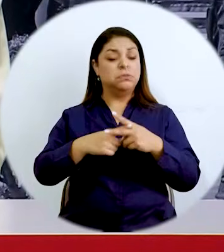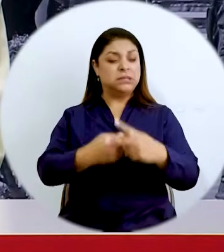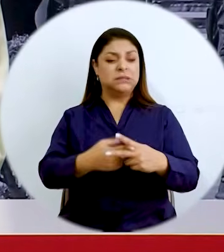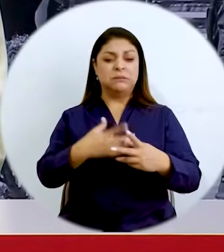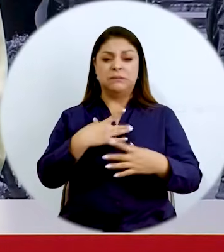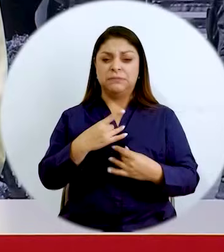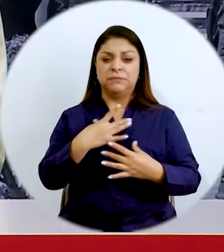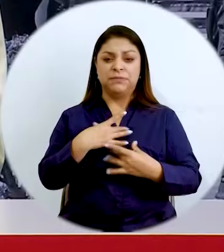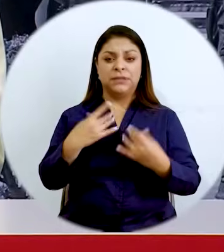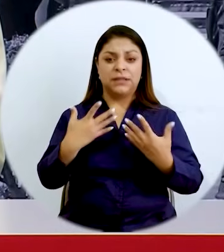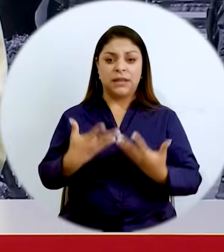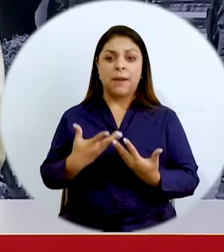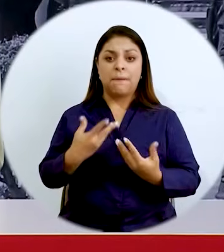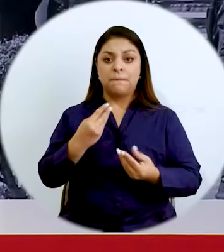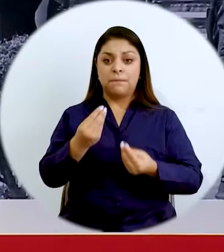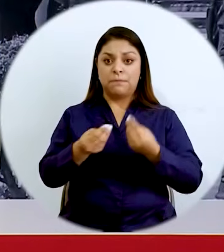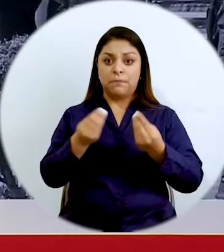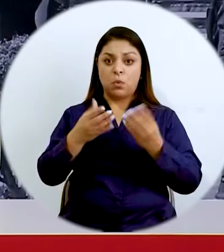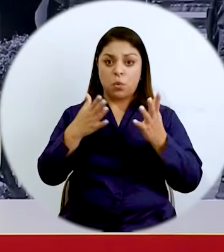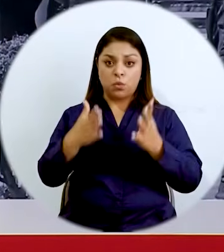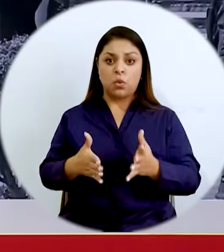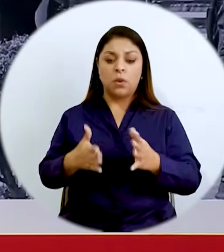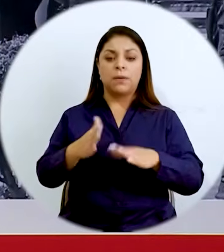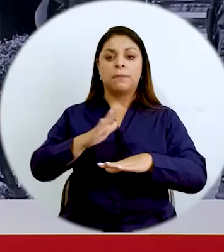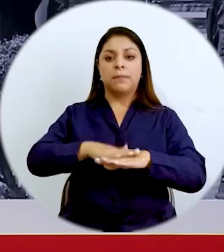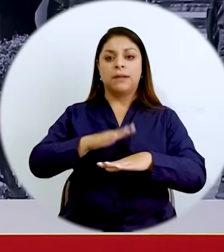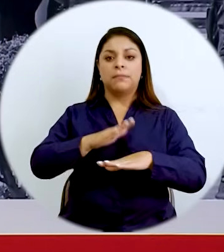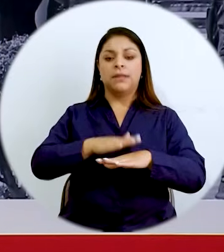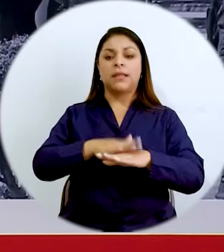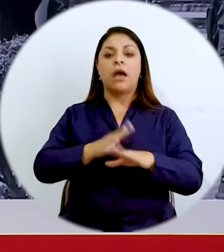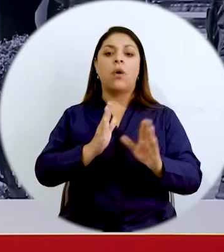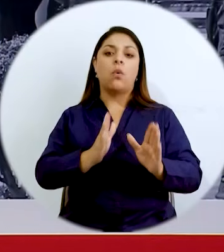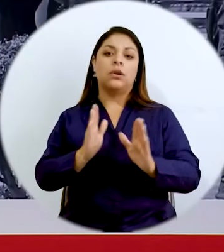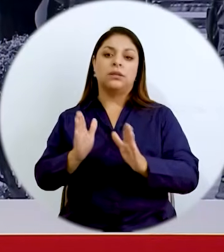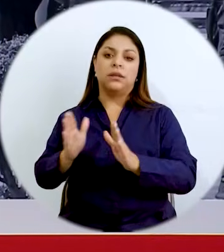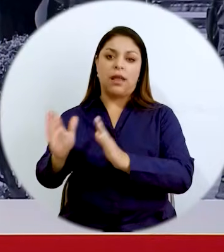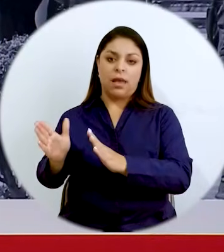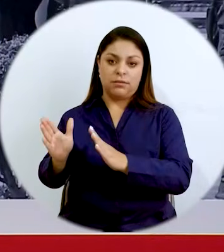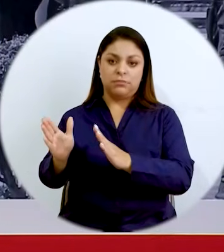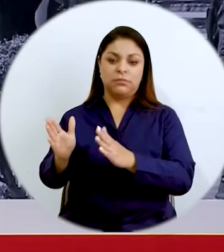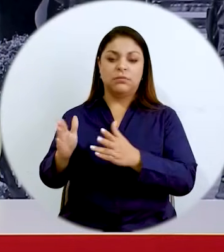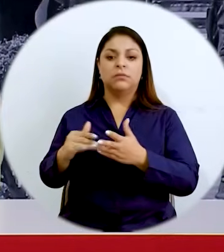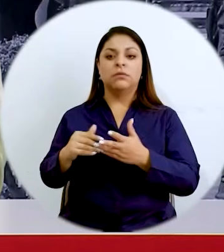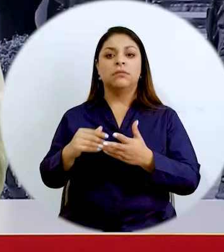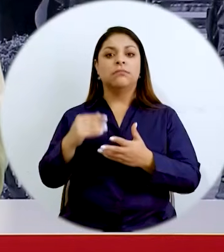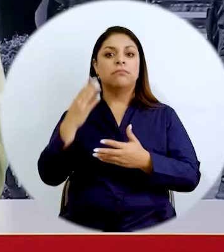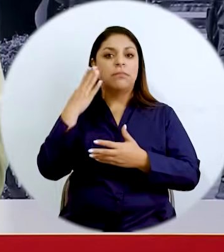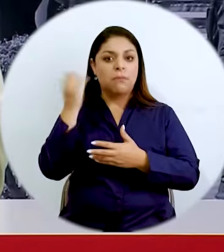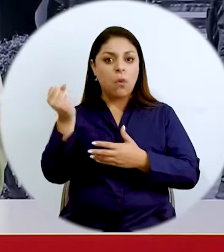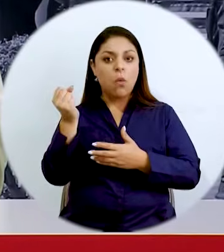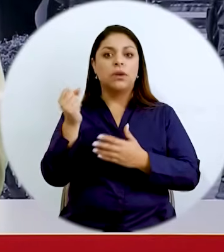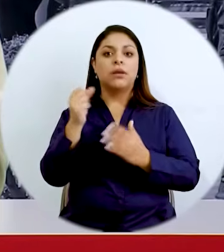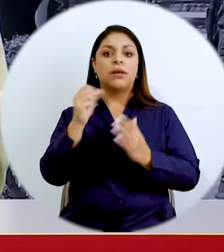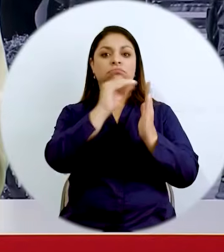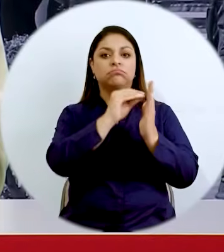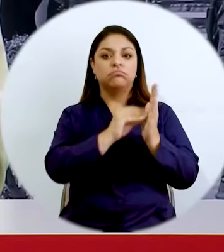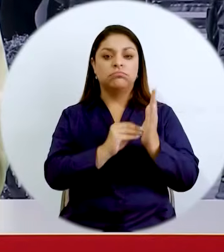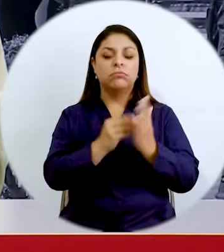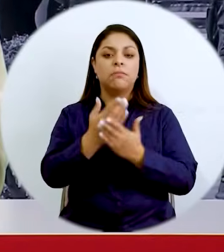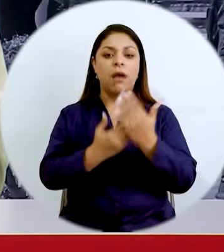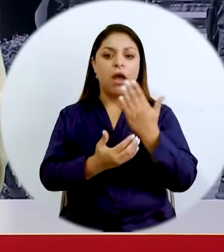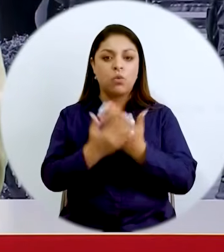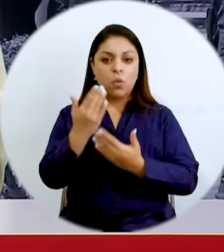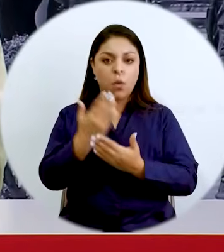interesante es que al productor le permite ordenar registros manuales, a veces solo por memoria, ¿verdad? Para